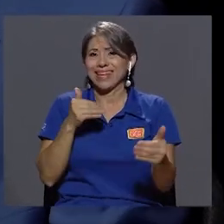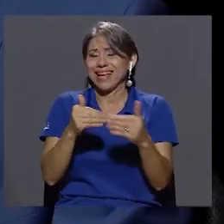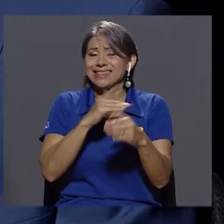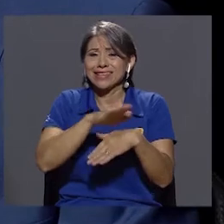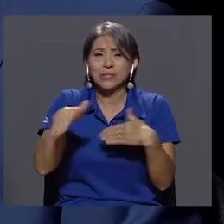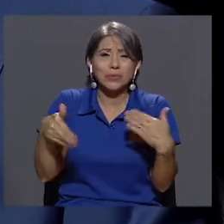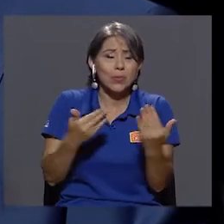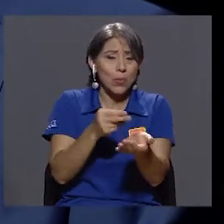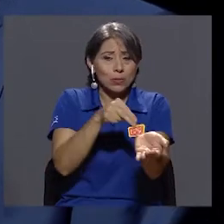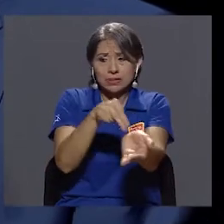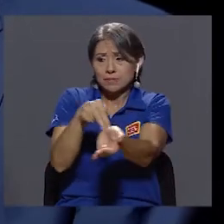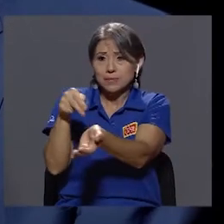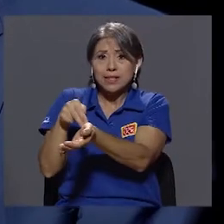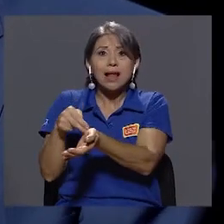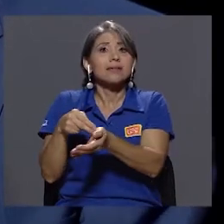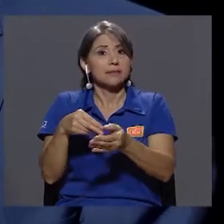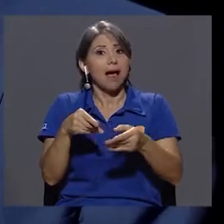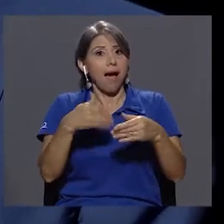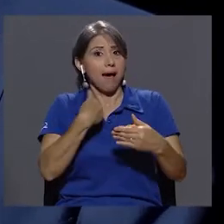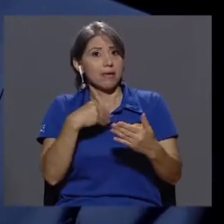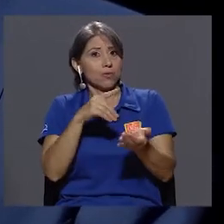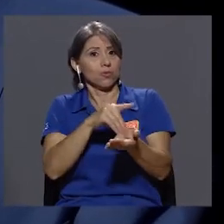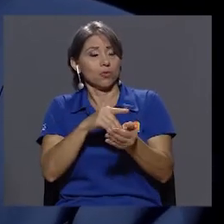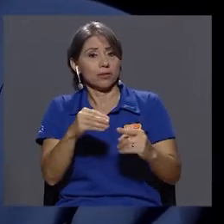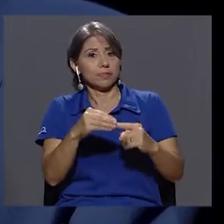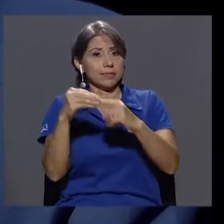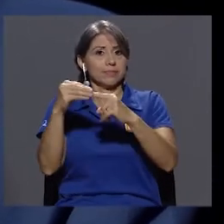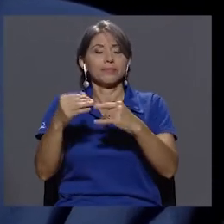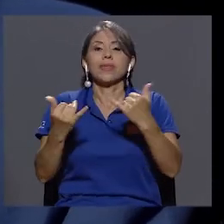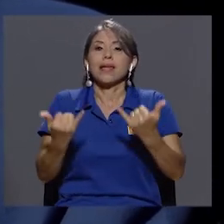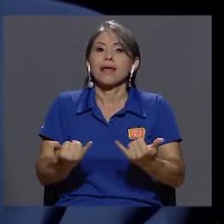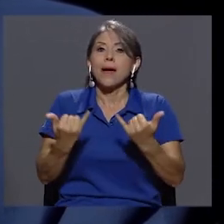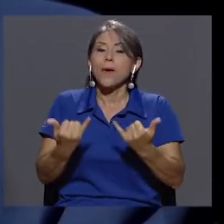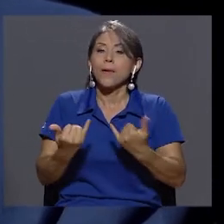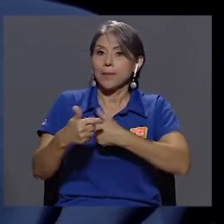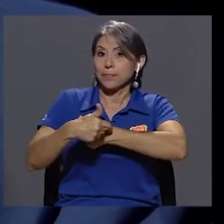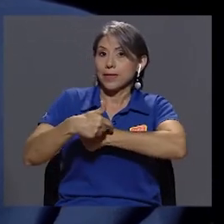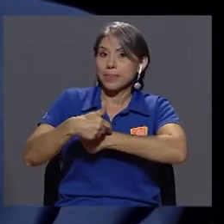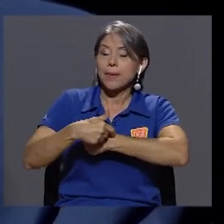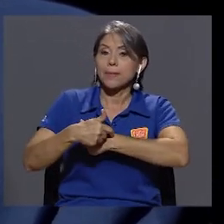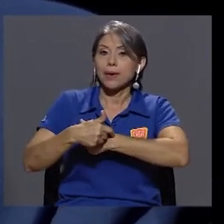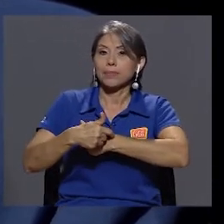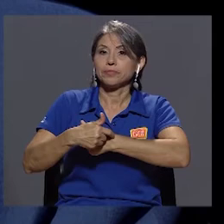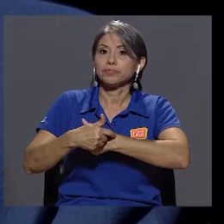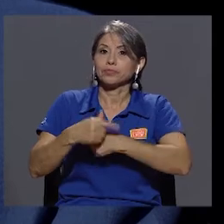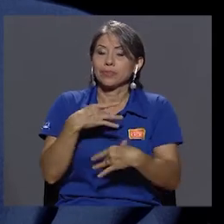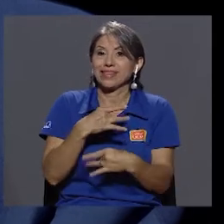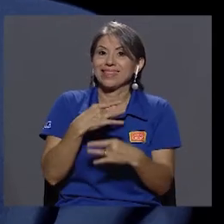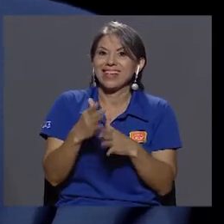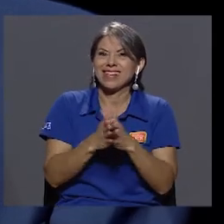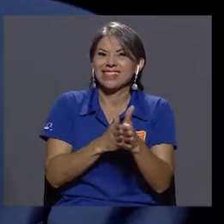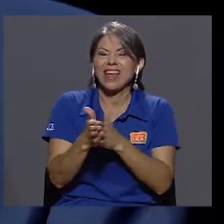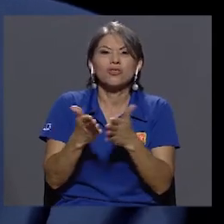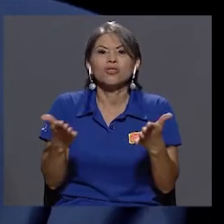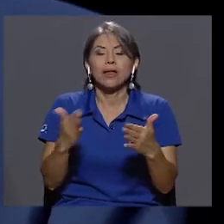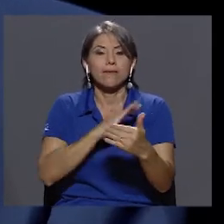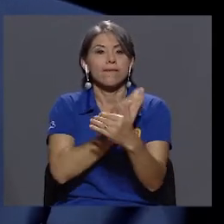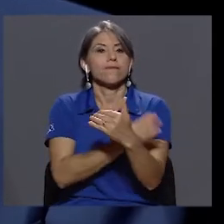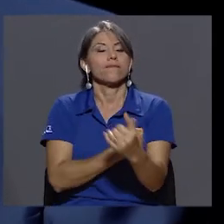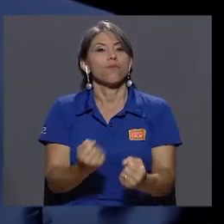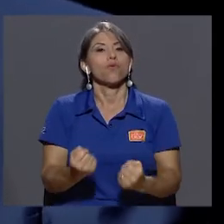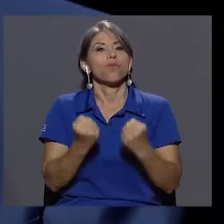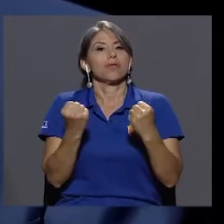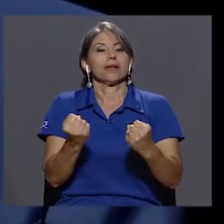casi todos los hospitales tenemos geriatras y ahora la etapa que estamos muy interesados es fortalecer